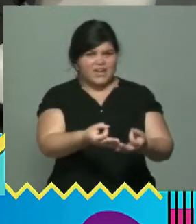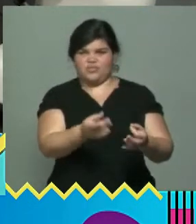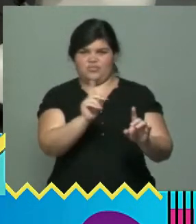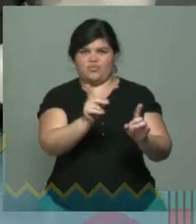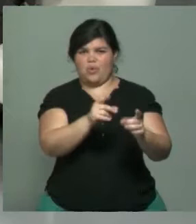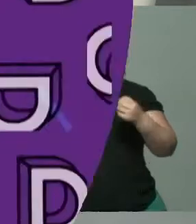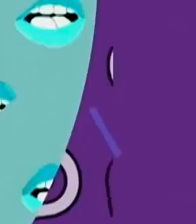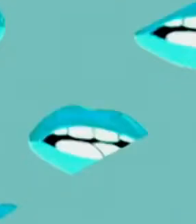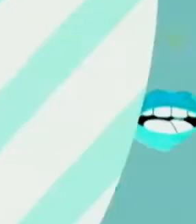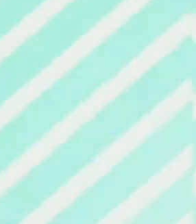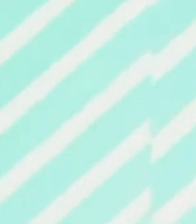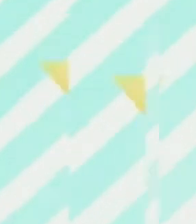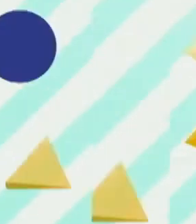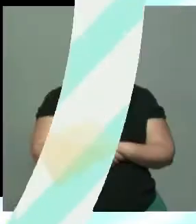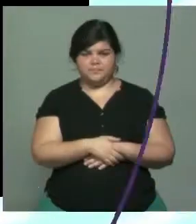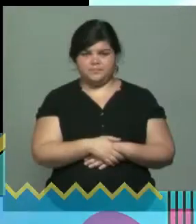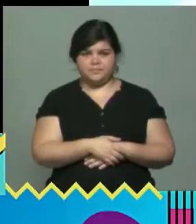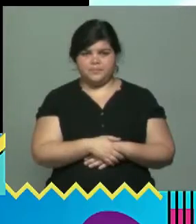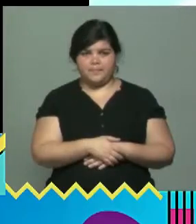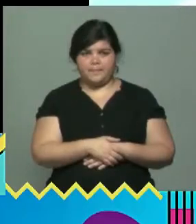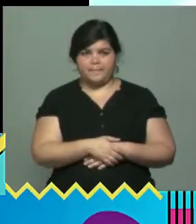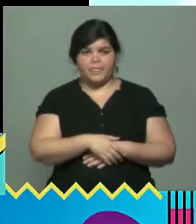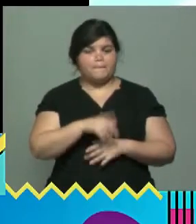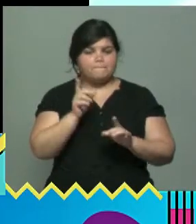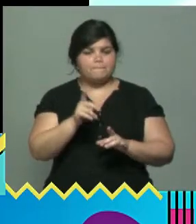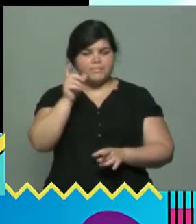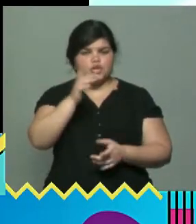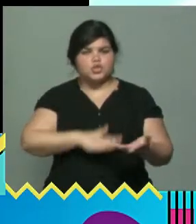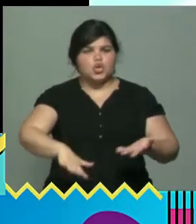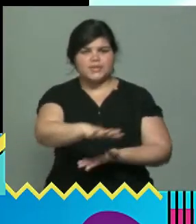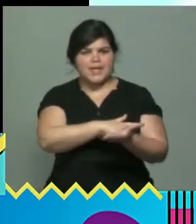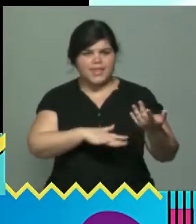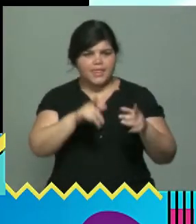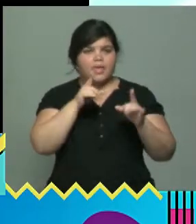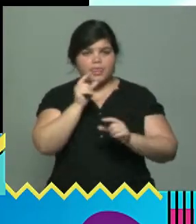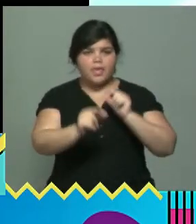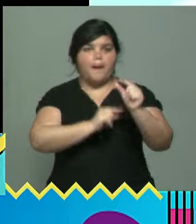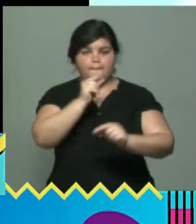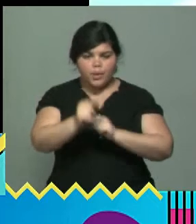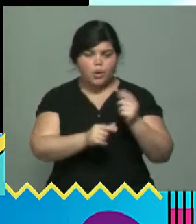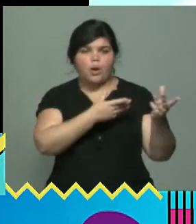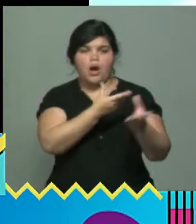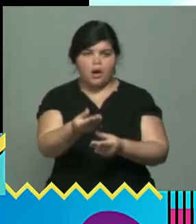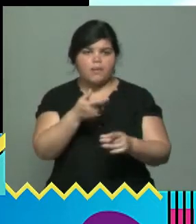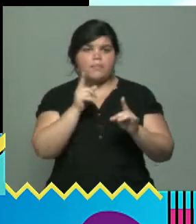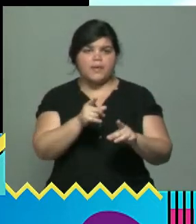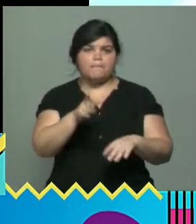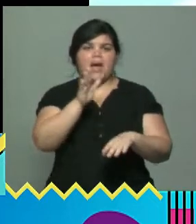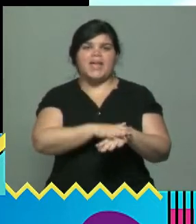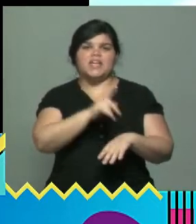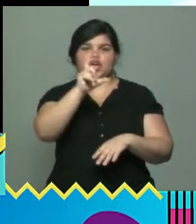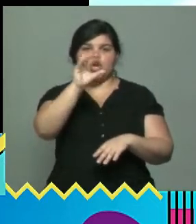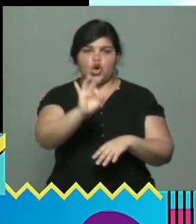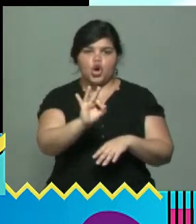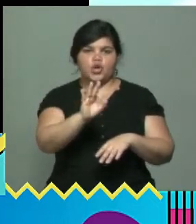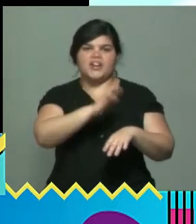correcto, ¿no? Que las mismas personas, la misma sociedad empiece a intervenir, que bueno, que es justamente lo que plantea la corresponsabilidad, que lo plantea